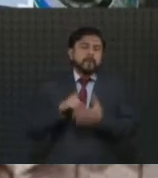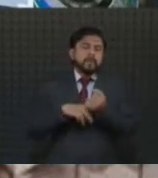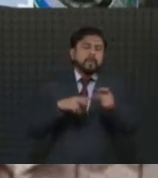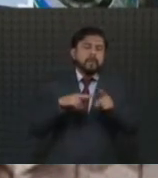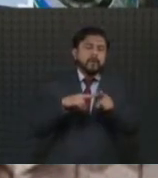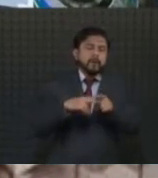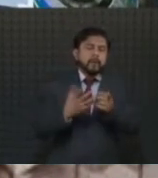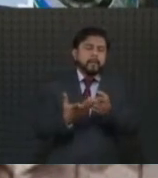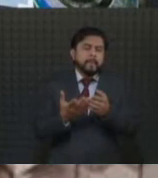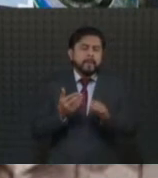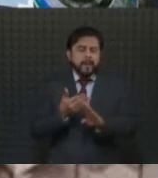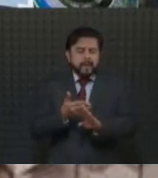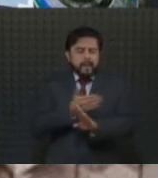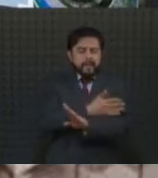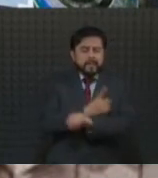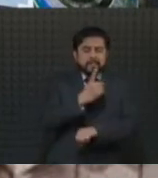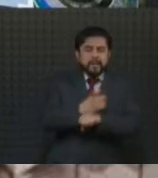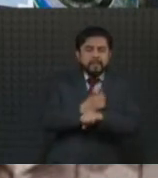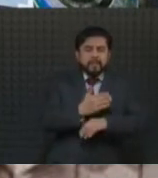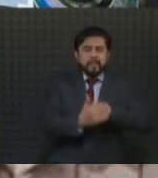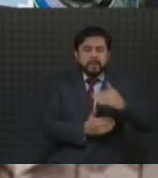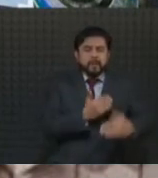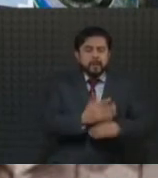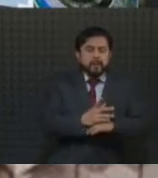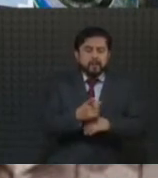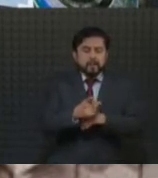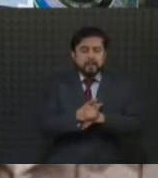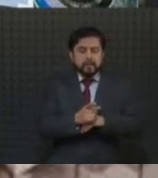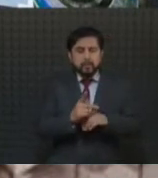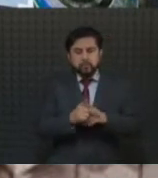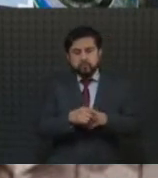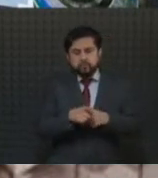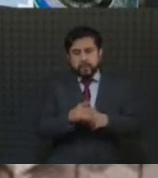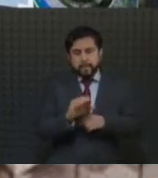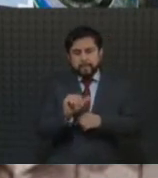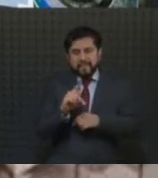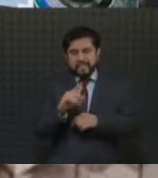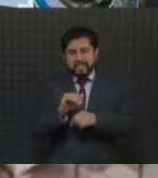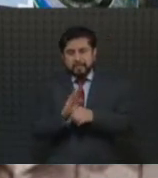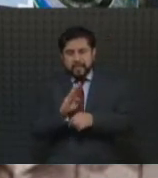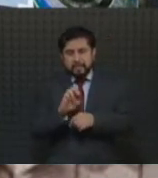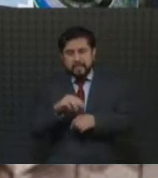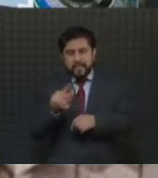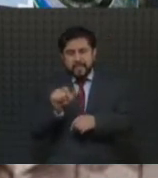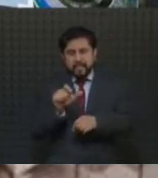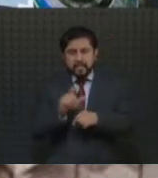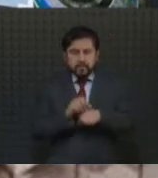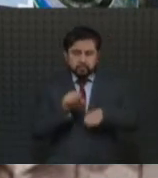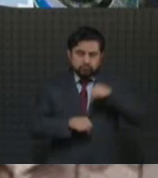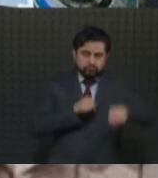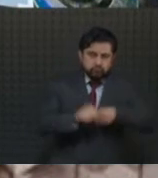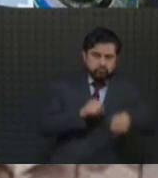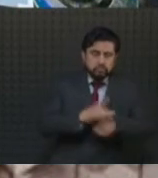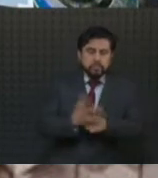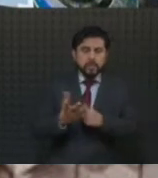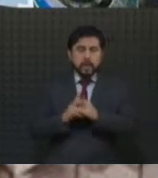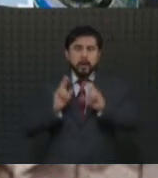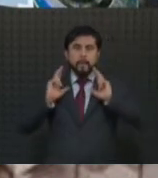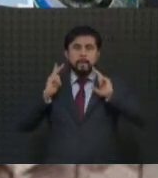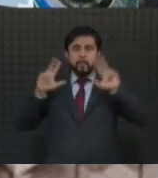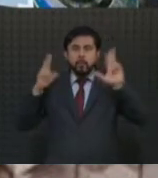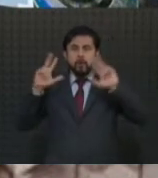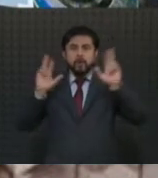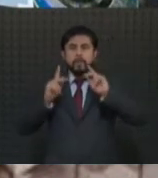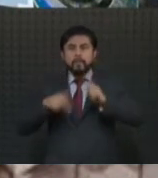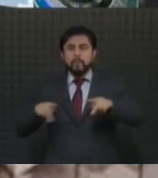que se diseñaron en la primera etapa está la pista BMX, la cancha de voleibol playero, que ha tenido mucho éxito y que ya